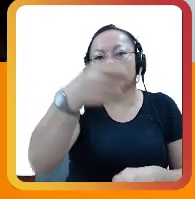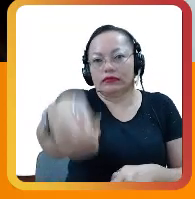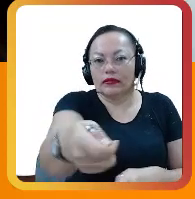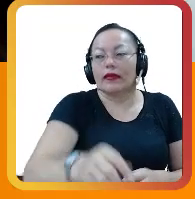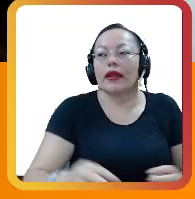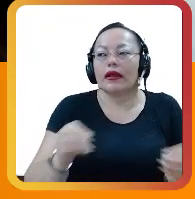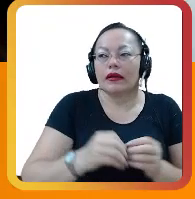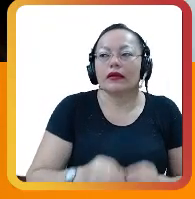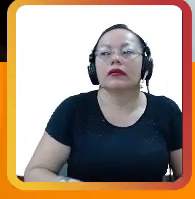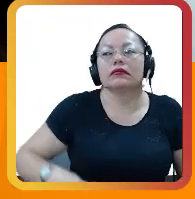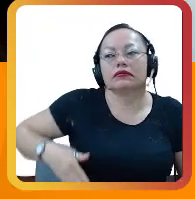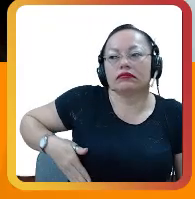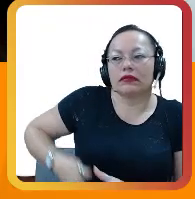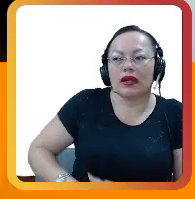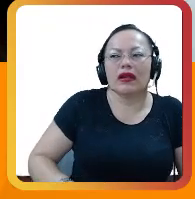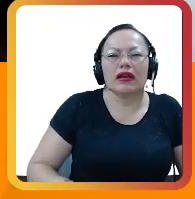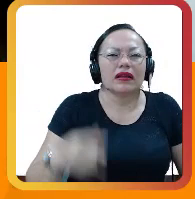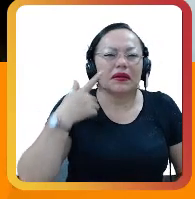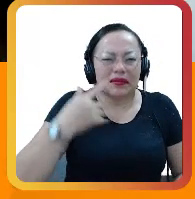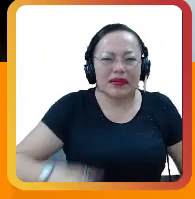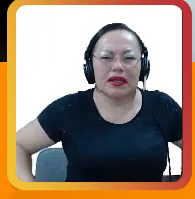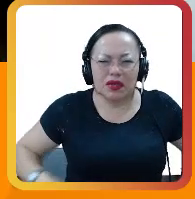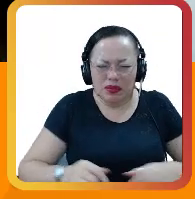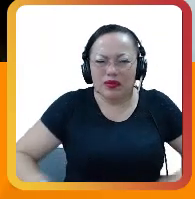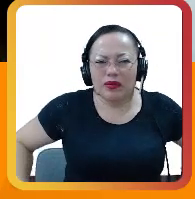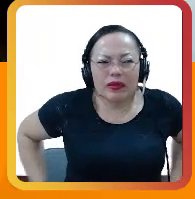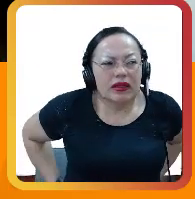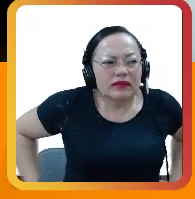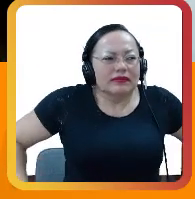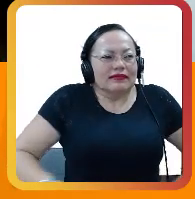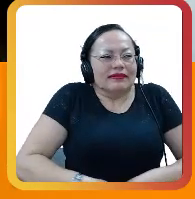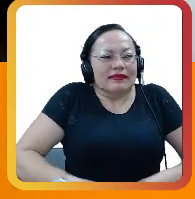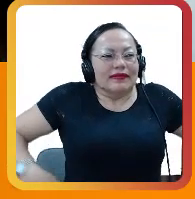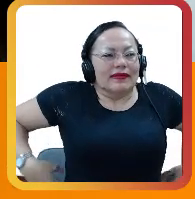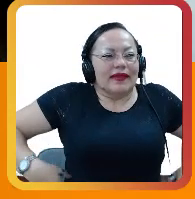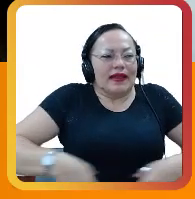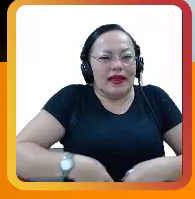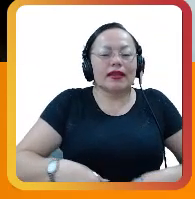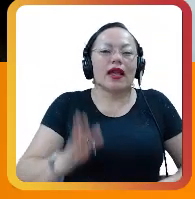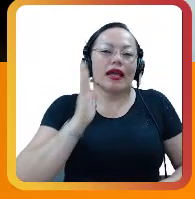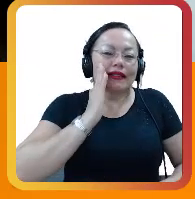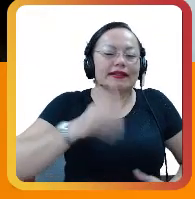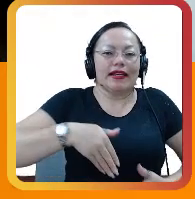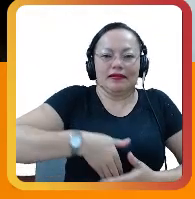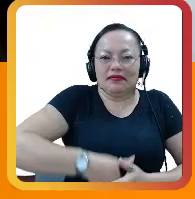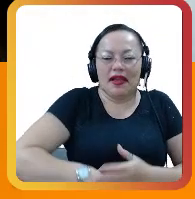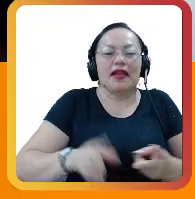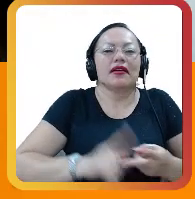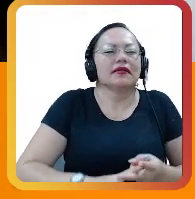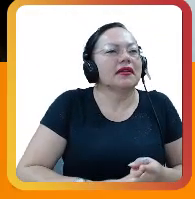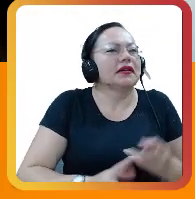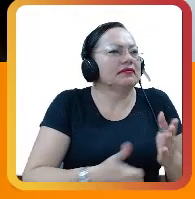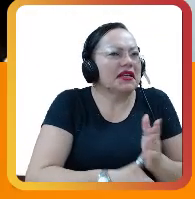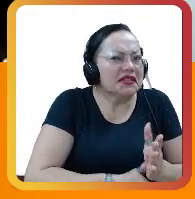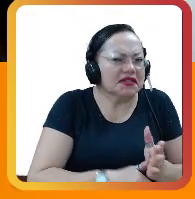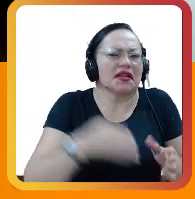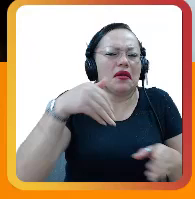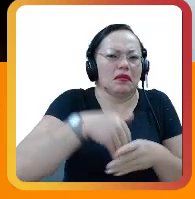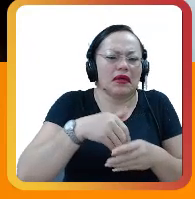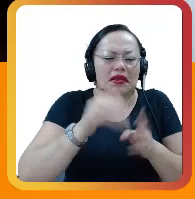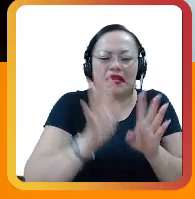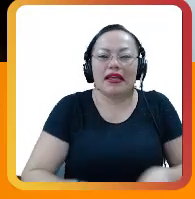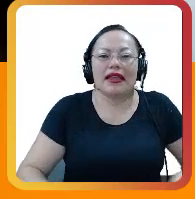ahí. Llévense un cangurito. Un cangurito y ahí cargan el celular, la cédula, los documentos